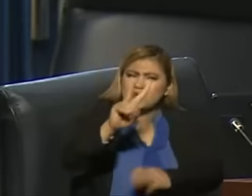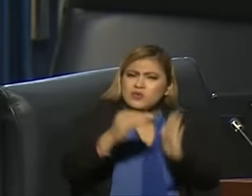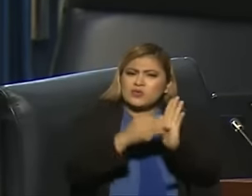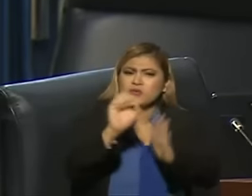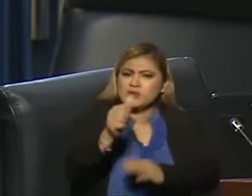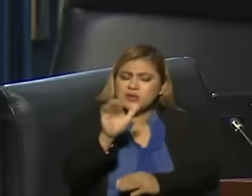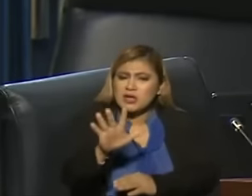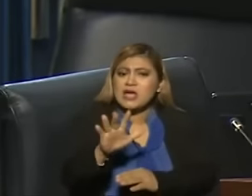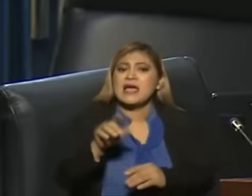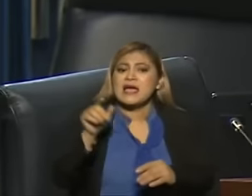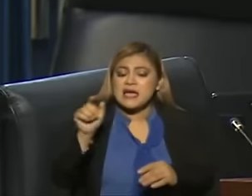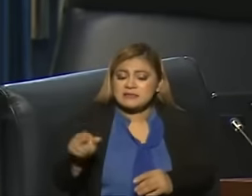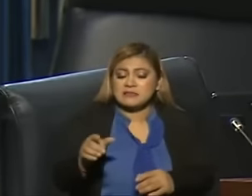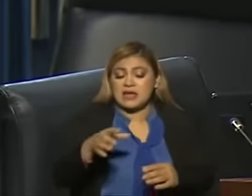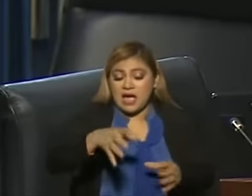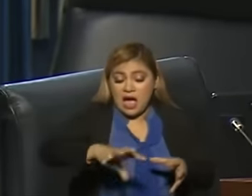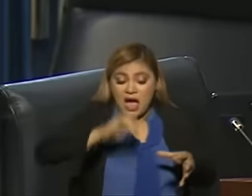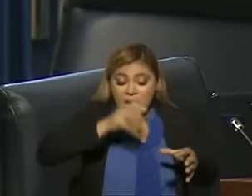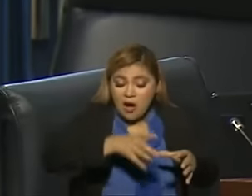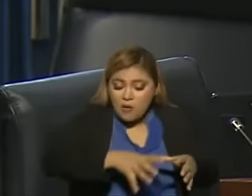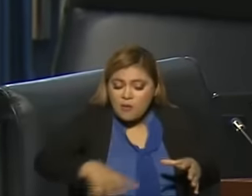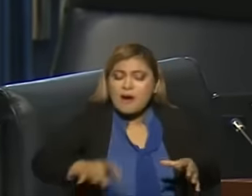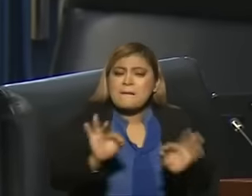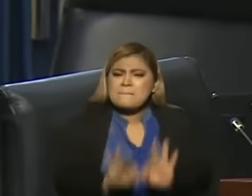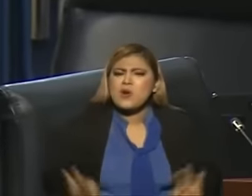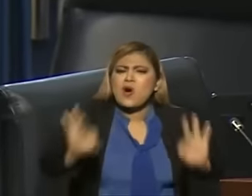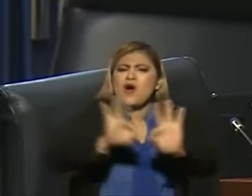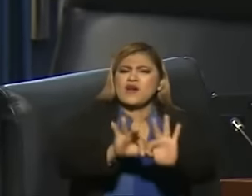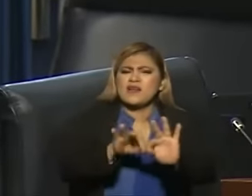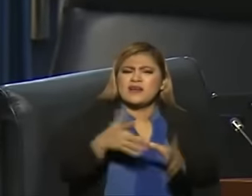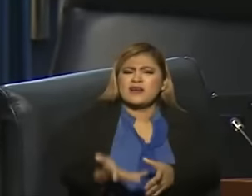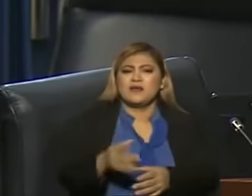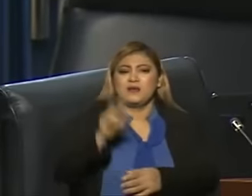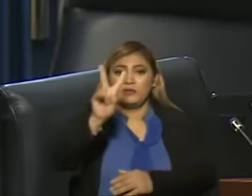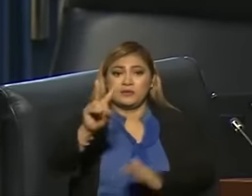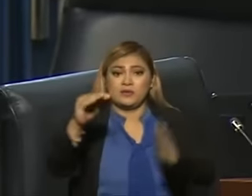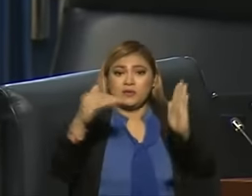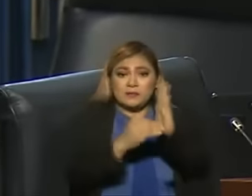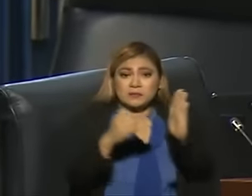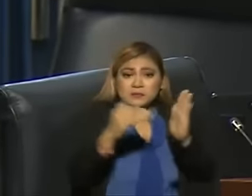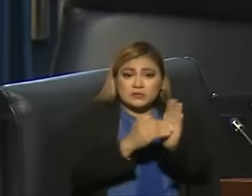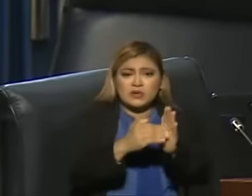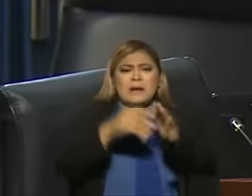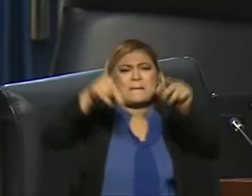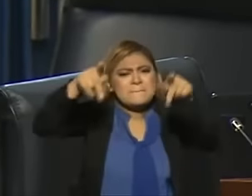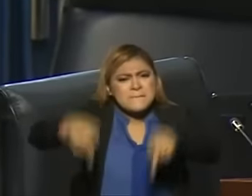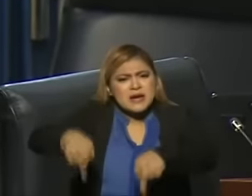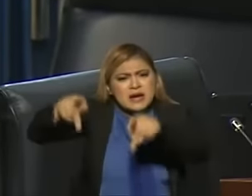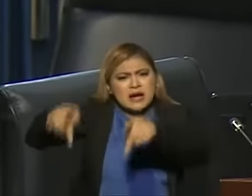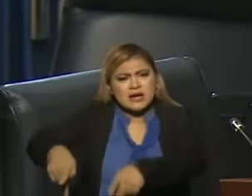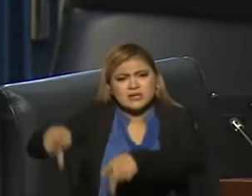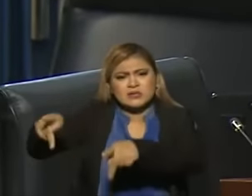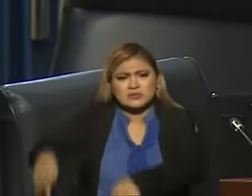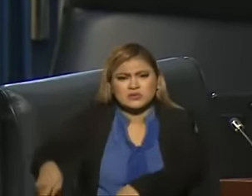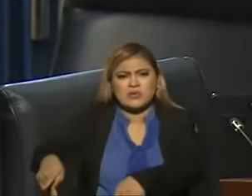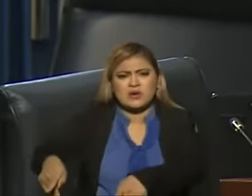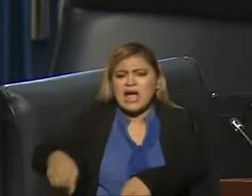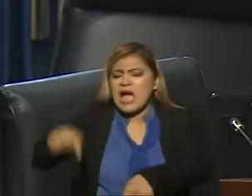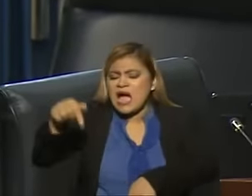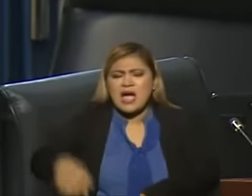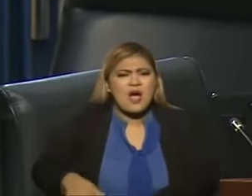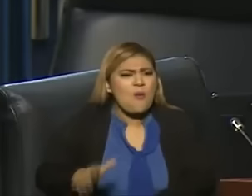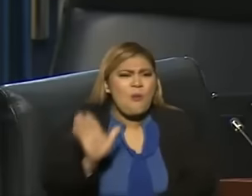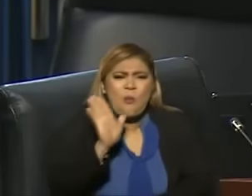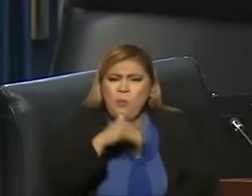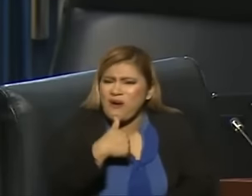agua a 2 millones de personas que hoy no tienen agua en Panamá, San